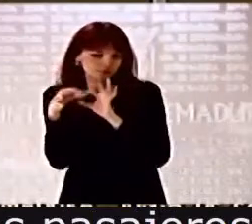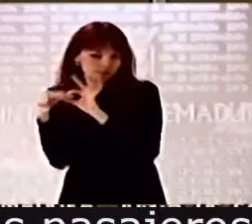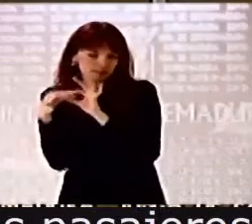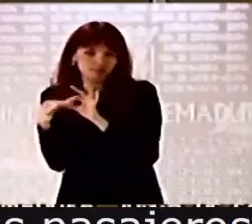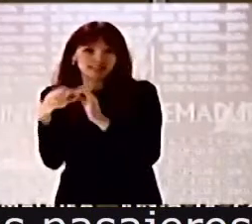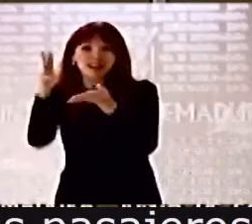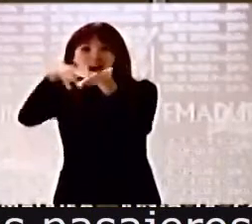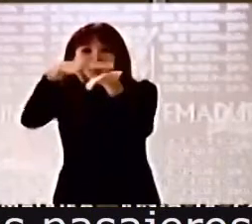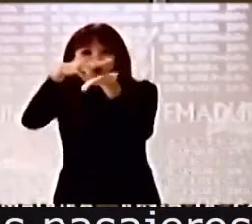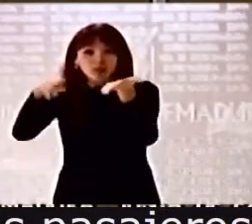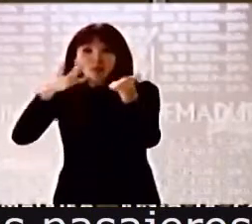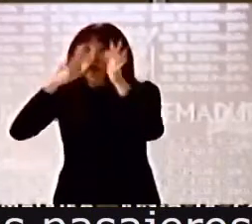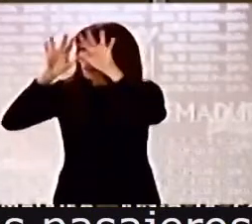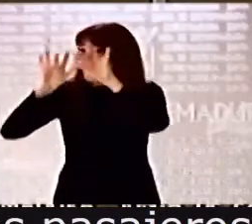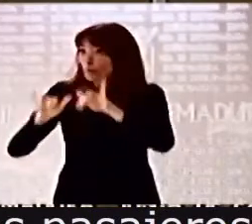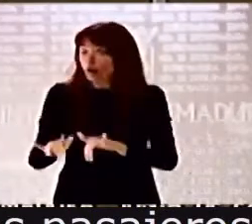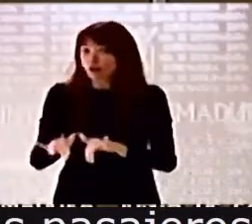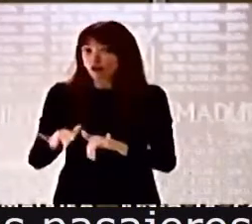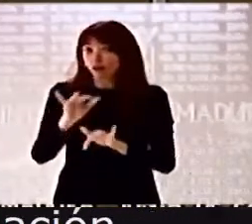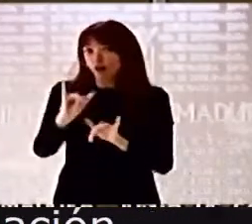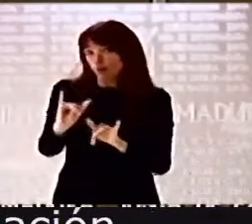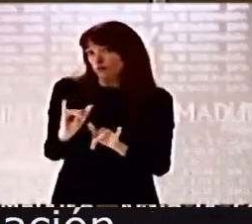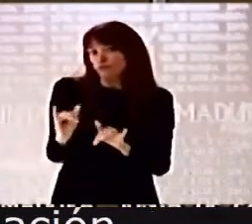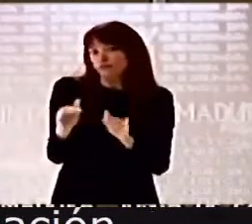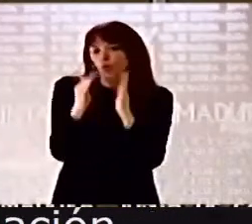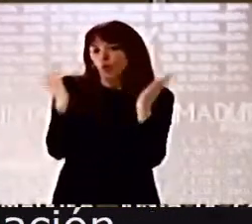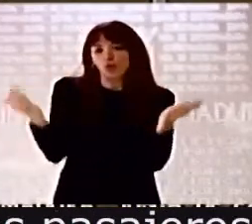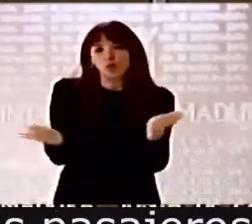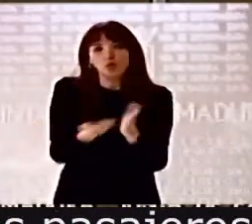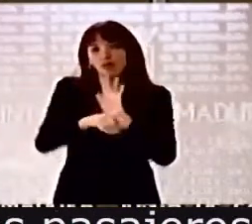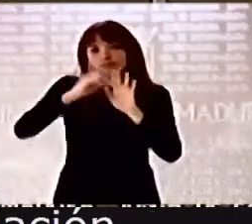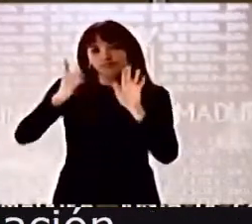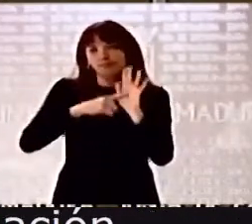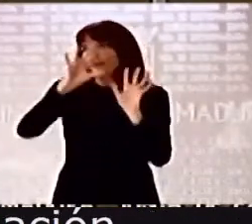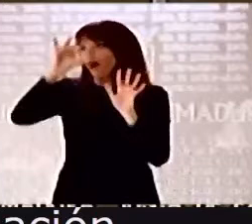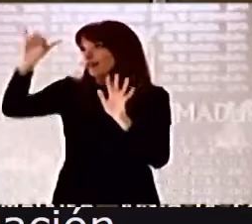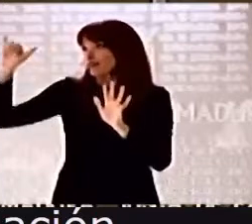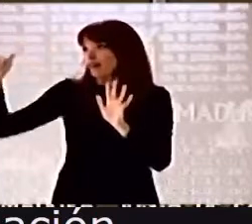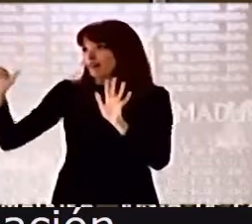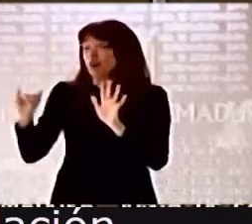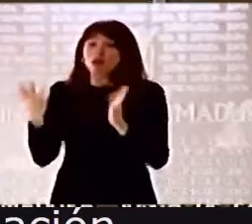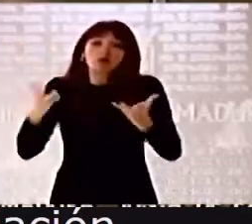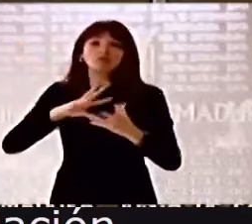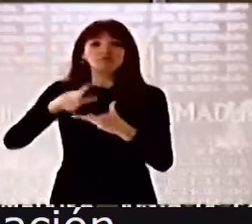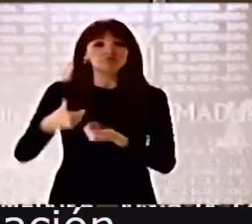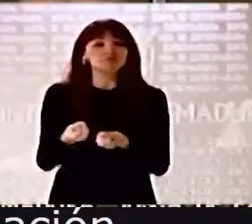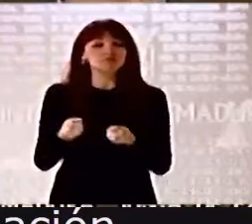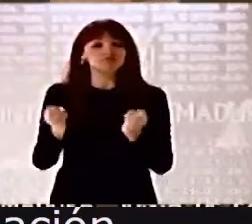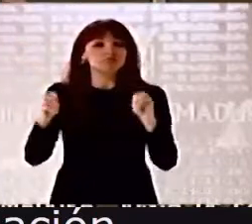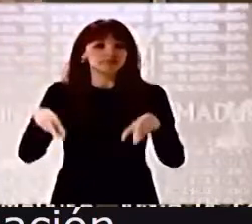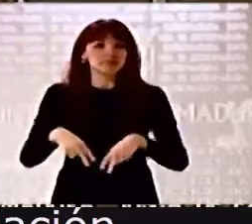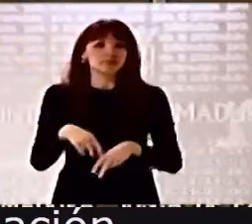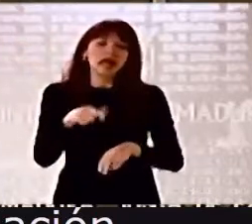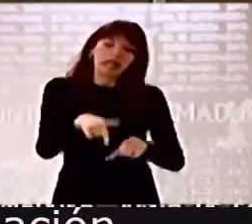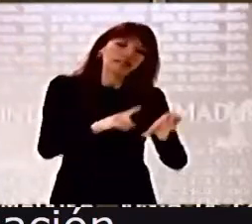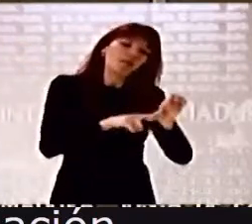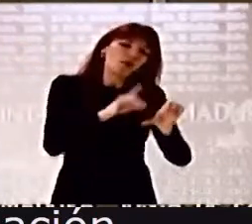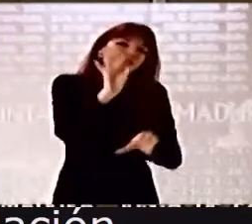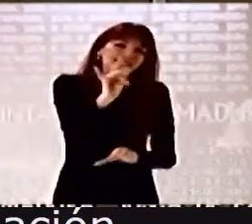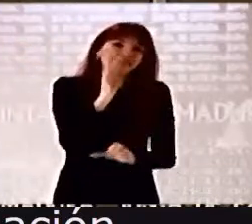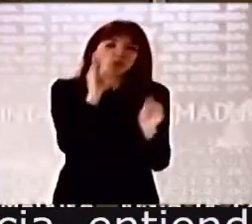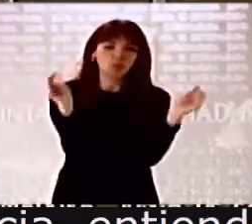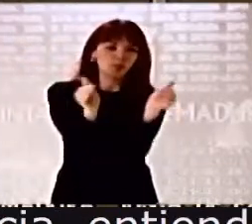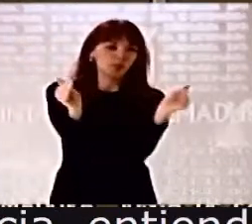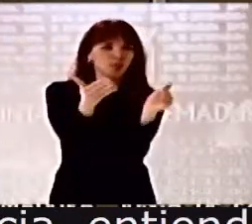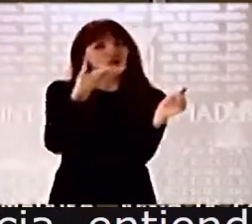por niebla hay en todos los aeropuertos del mundo. Lo que pasa es que no es noticia. Entiendo que aquí sea noticia, porque esto es más